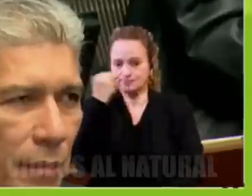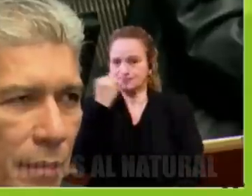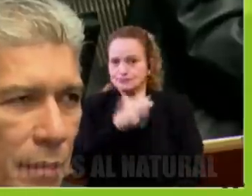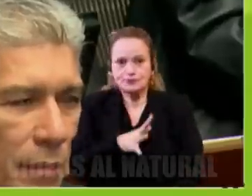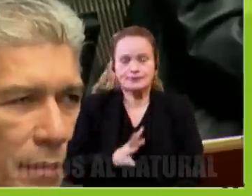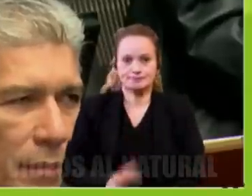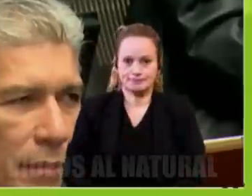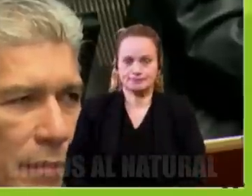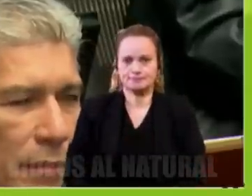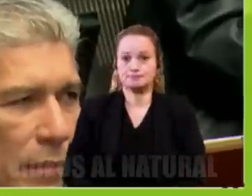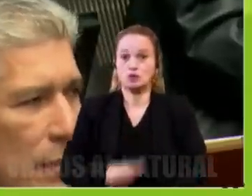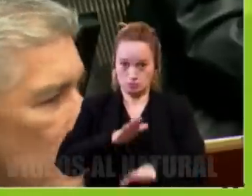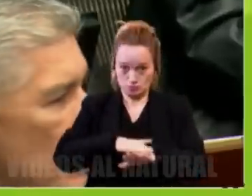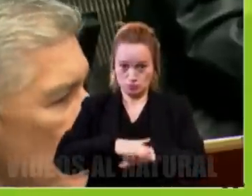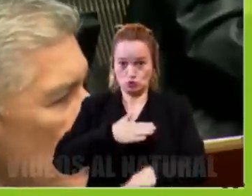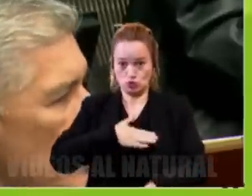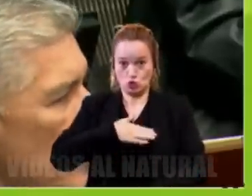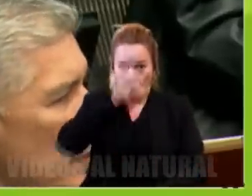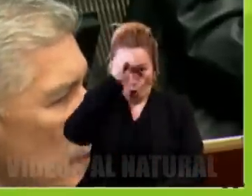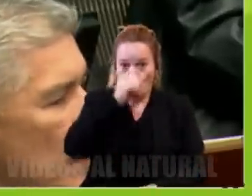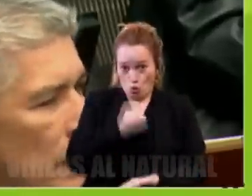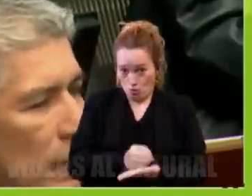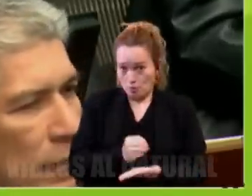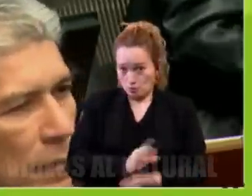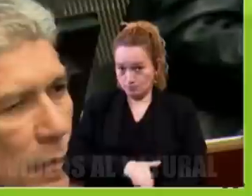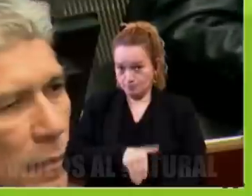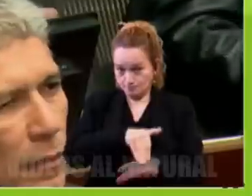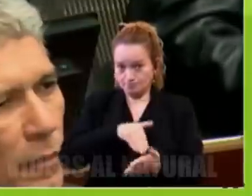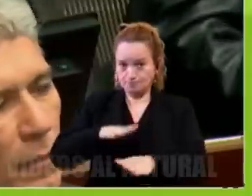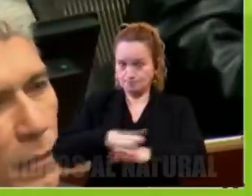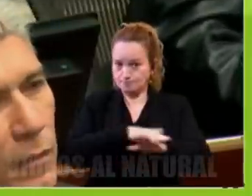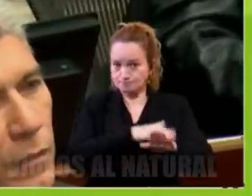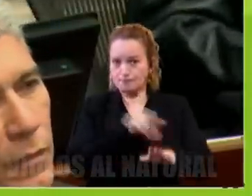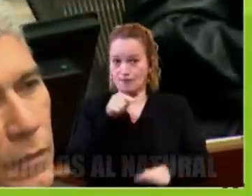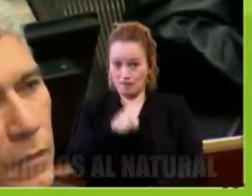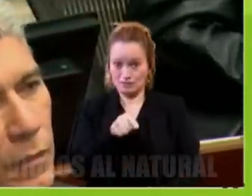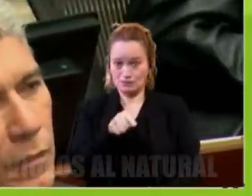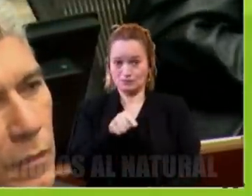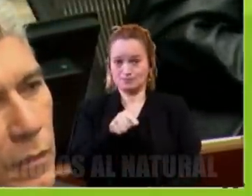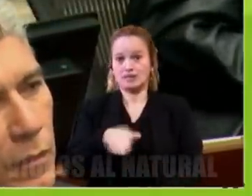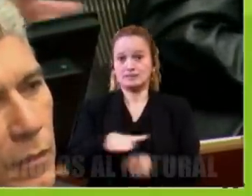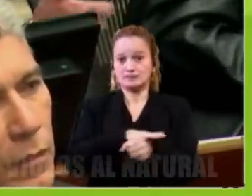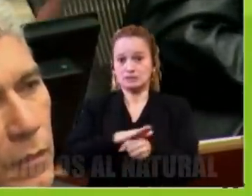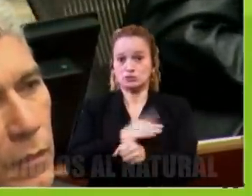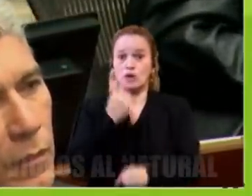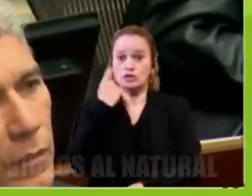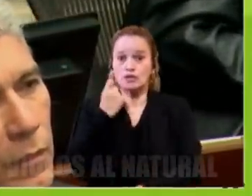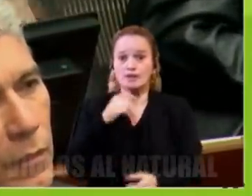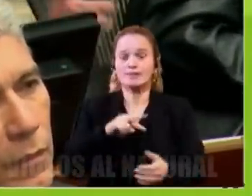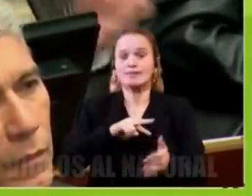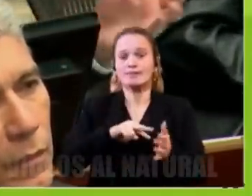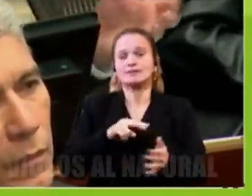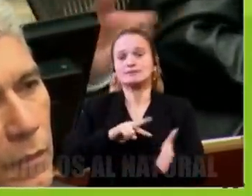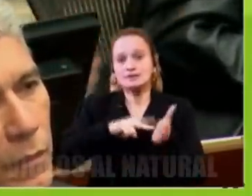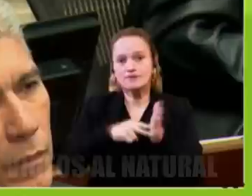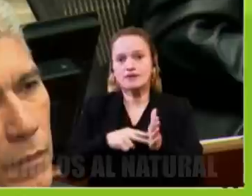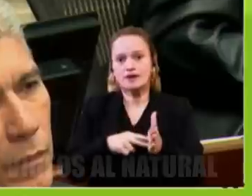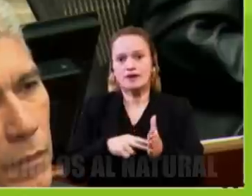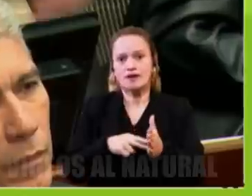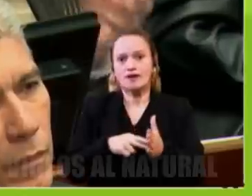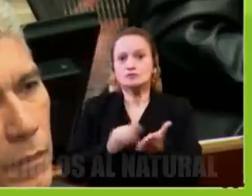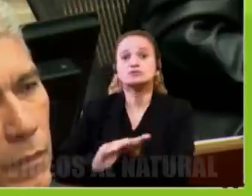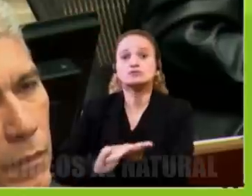indeseable. Y a mí me parece, presidente, que eso evidentemente requiere reacción de quienes